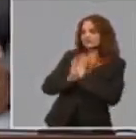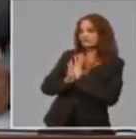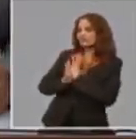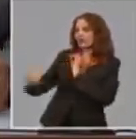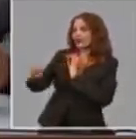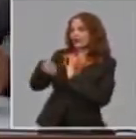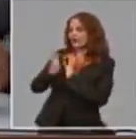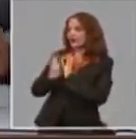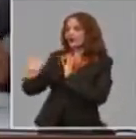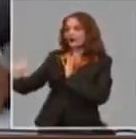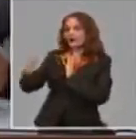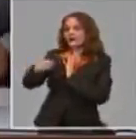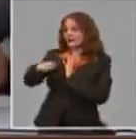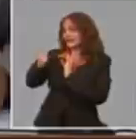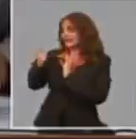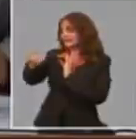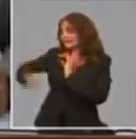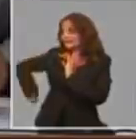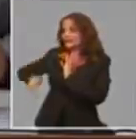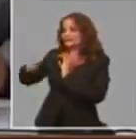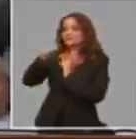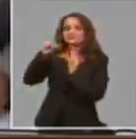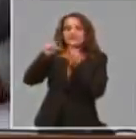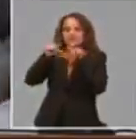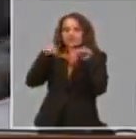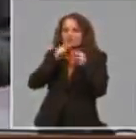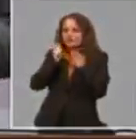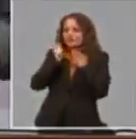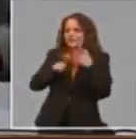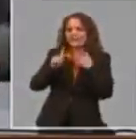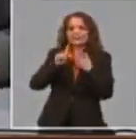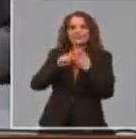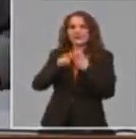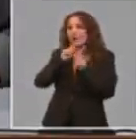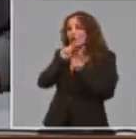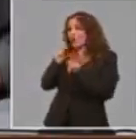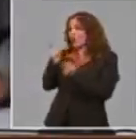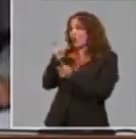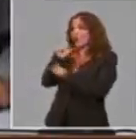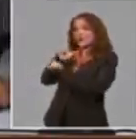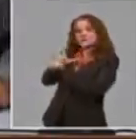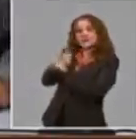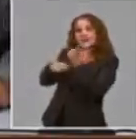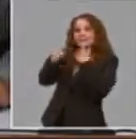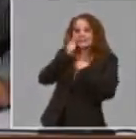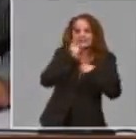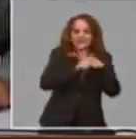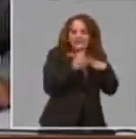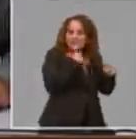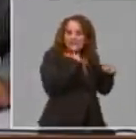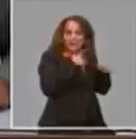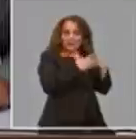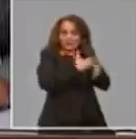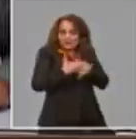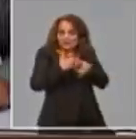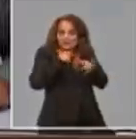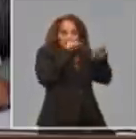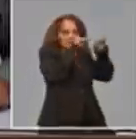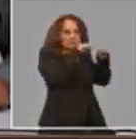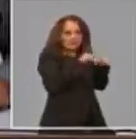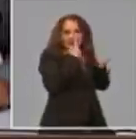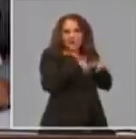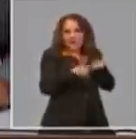lucrar y para participar en actividades económicas difícil por lo tanto que lo que estamos defendiendo es para que vaya desorden social